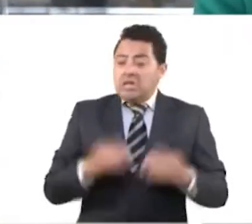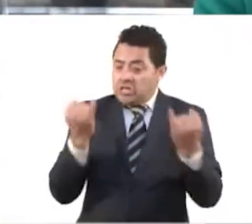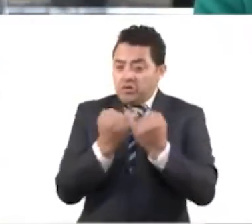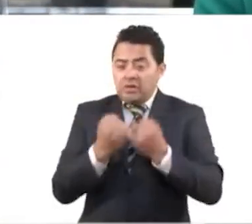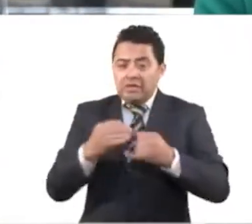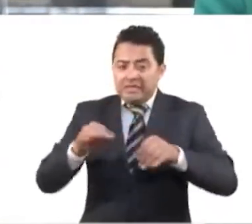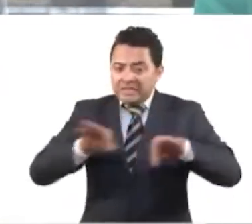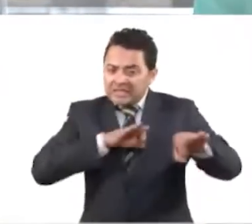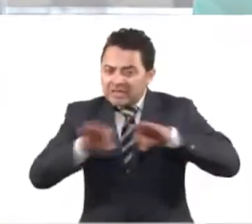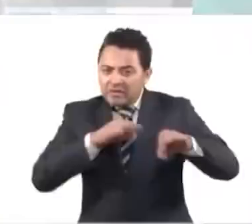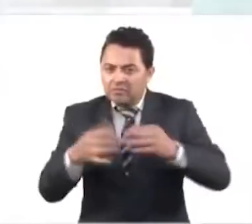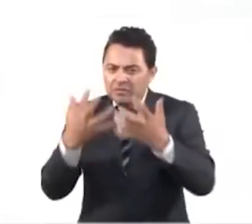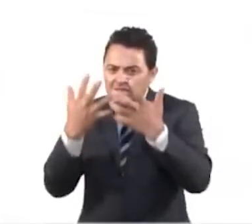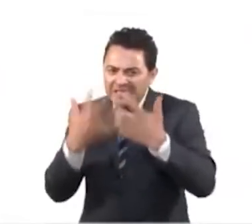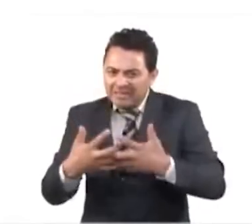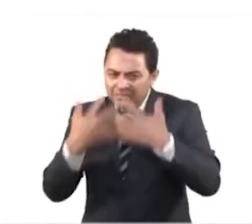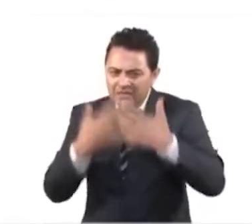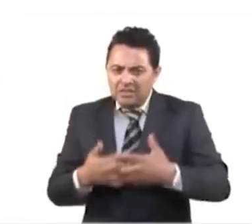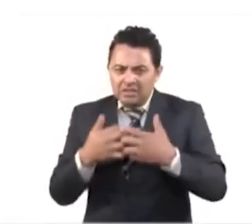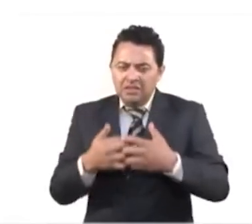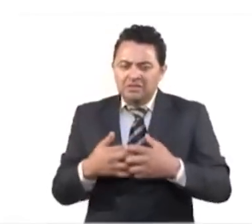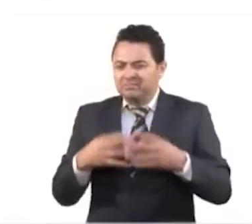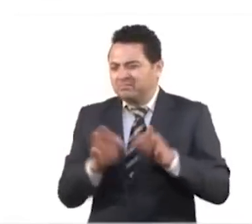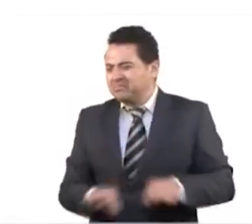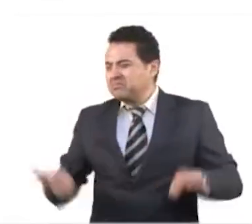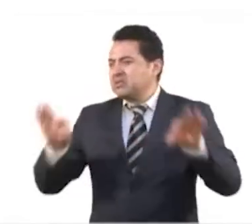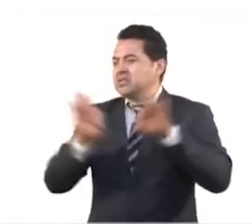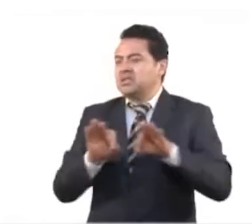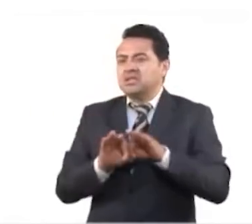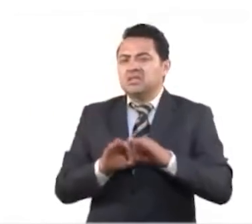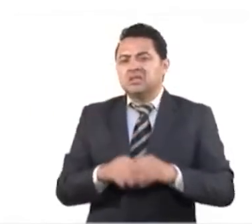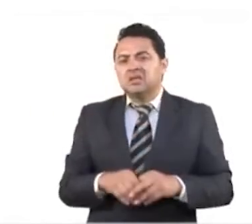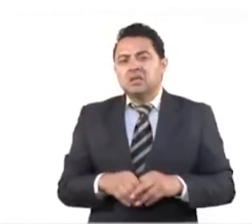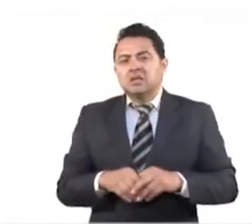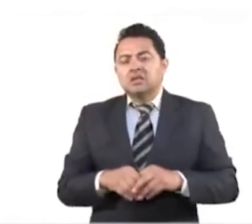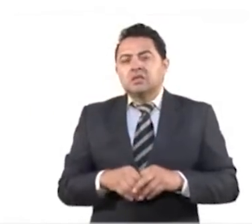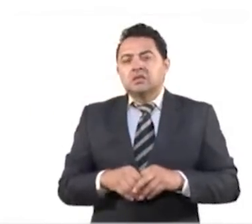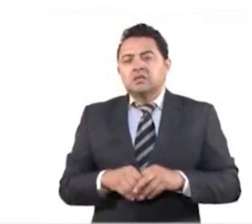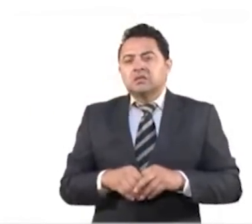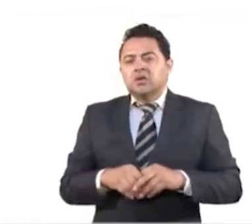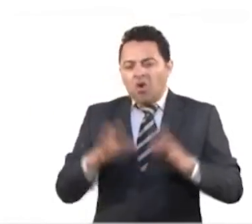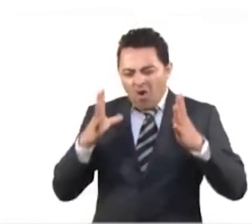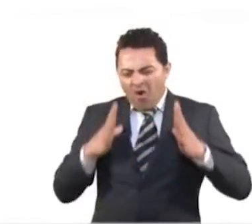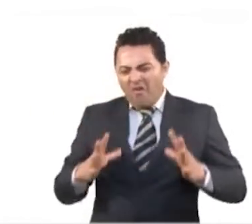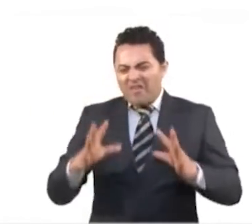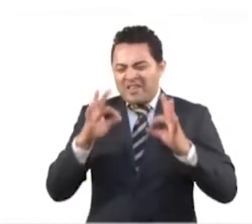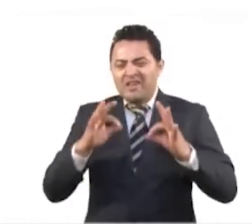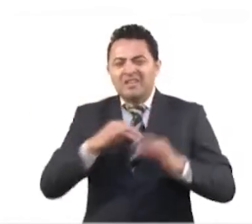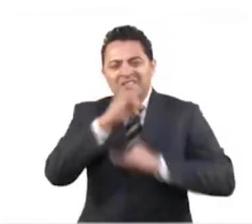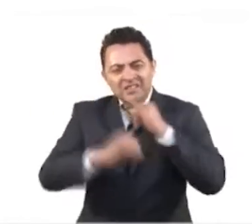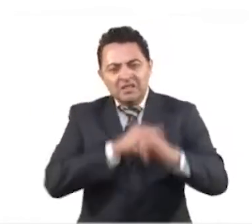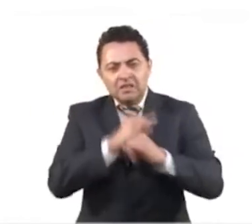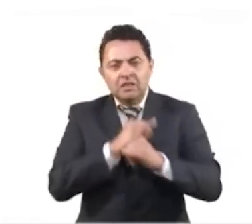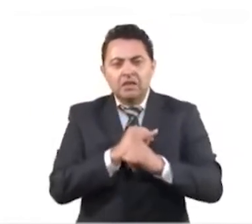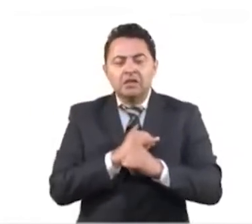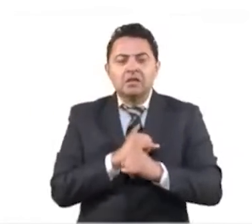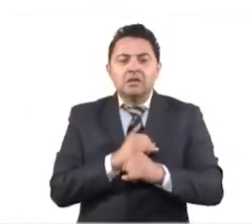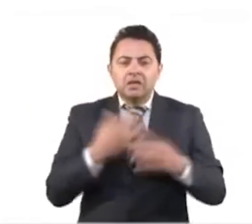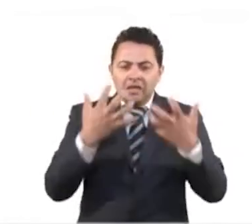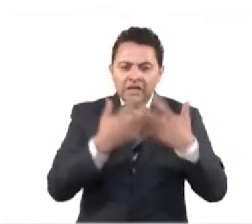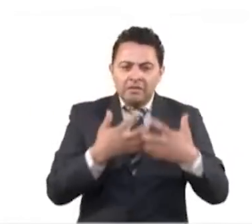trabajamos con empresas de primer orden de reconocimiento internacional, sobre todo la empresa Aegis, que ha